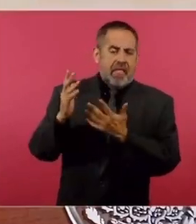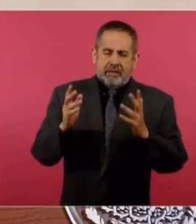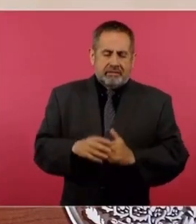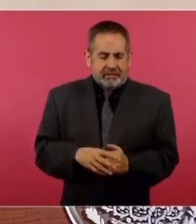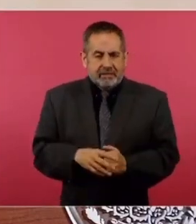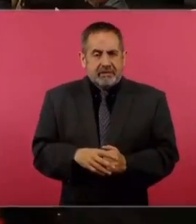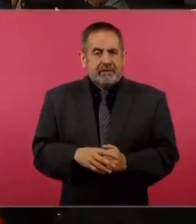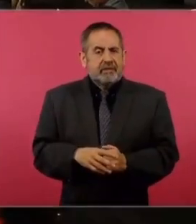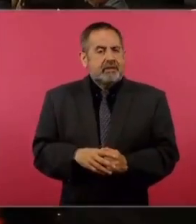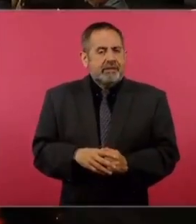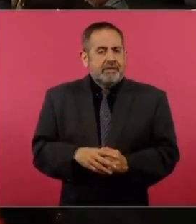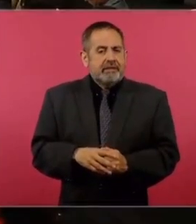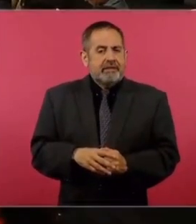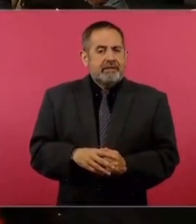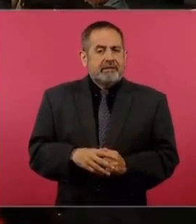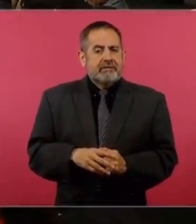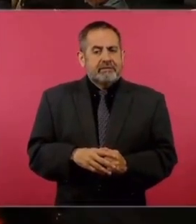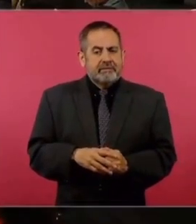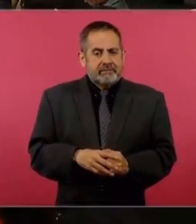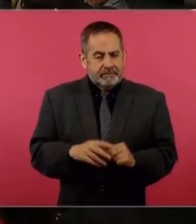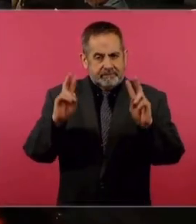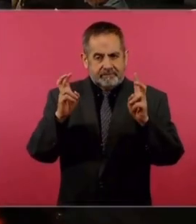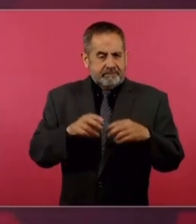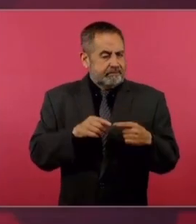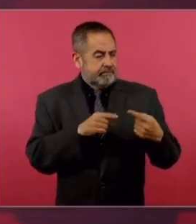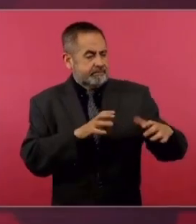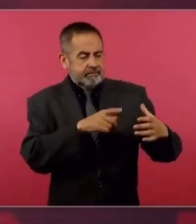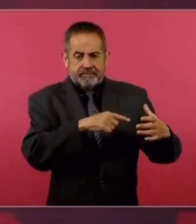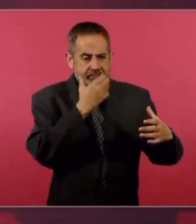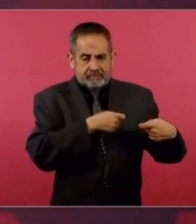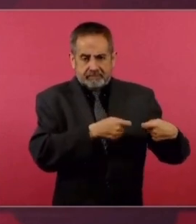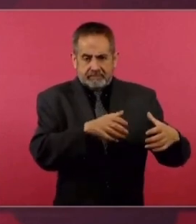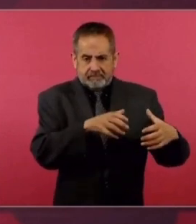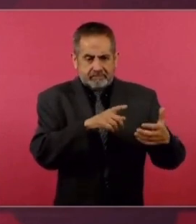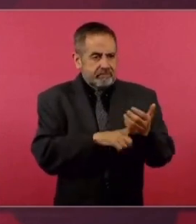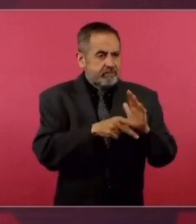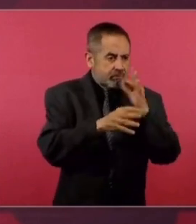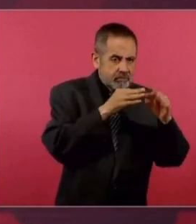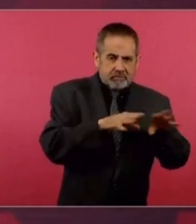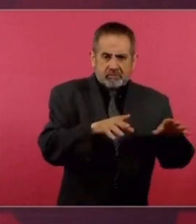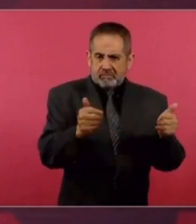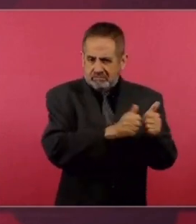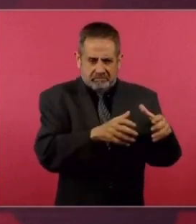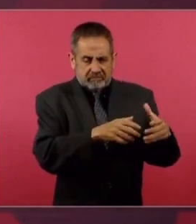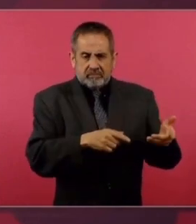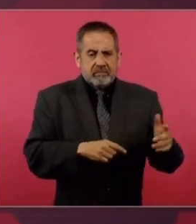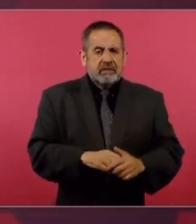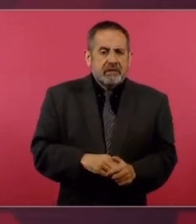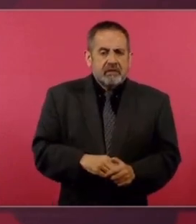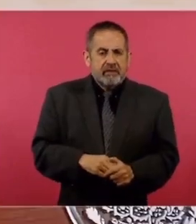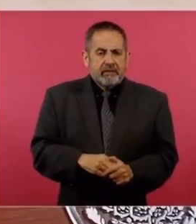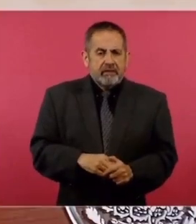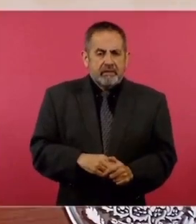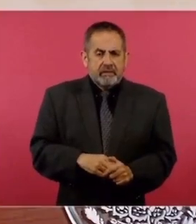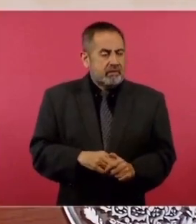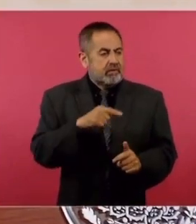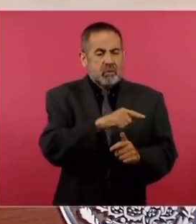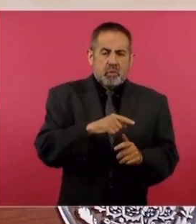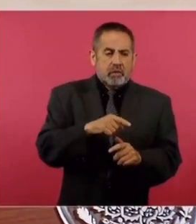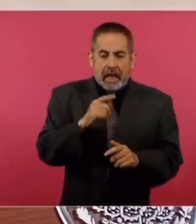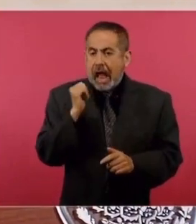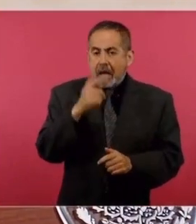tema de los conservadores y de sus medios es el de